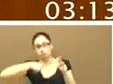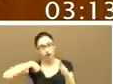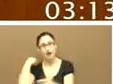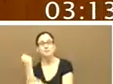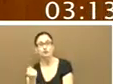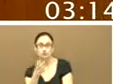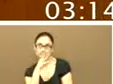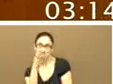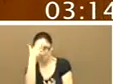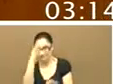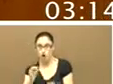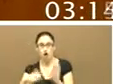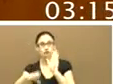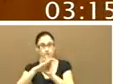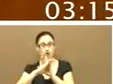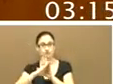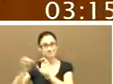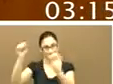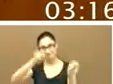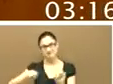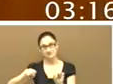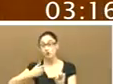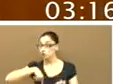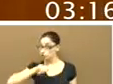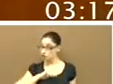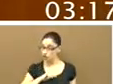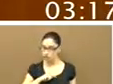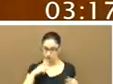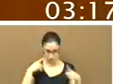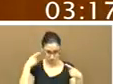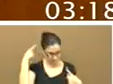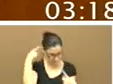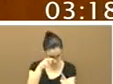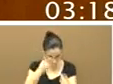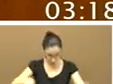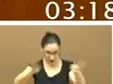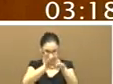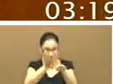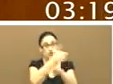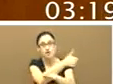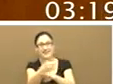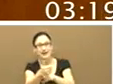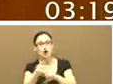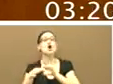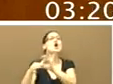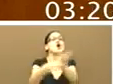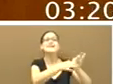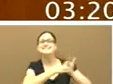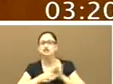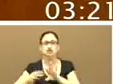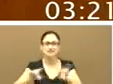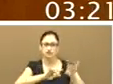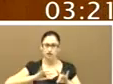somos un grupo parlamentario que pelea por la igualdad de los ciudadanos y por la cohesión territorial como complemento necesario